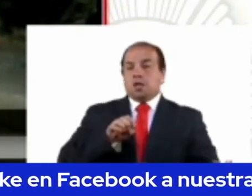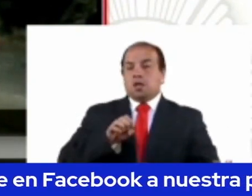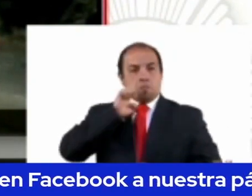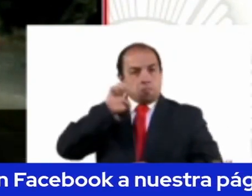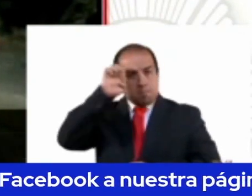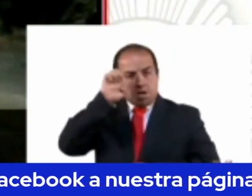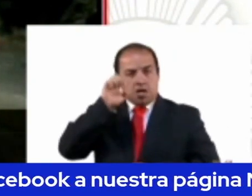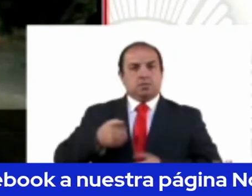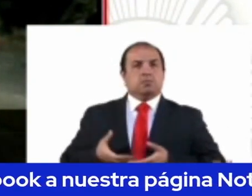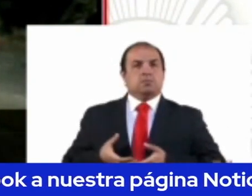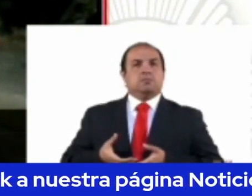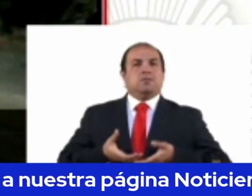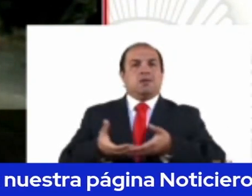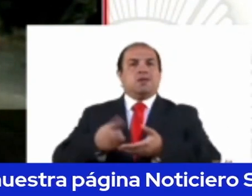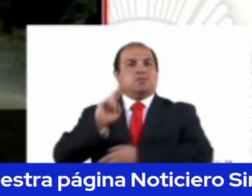eso